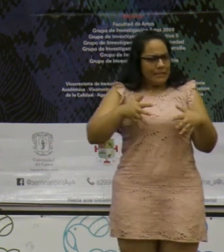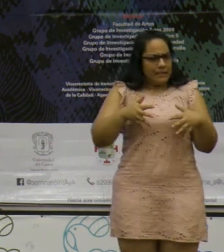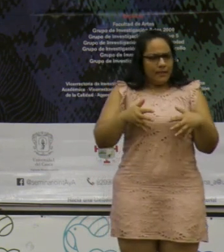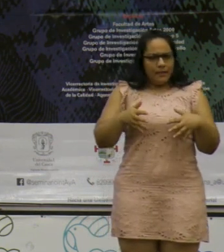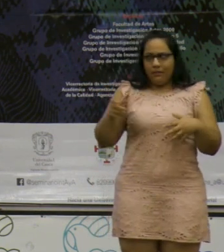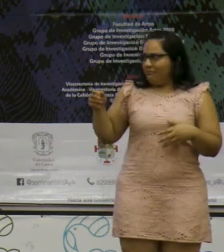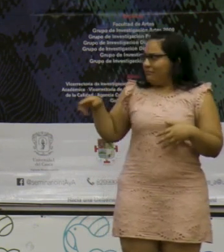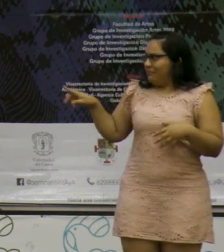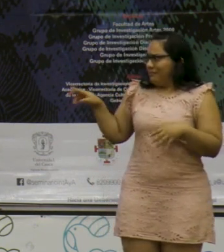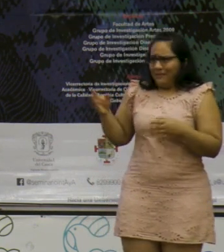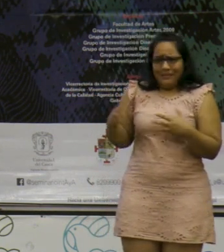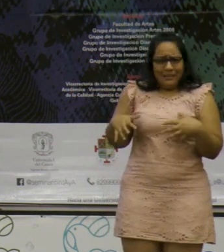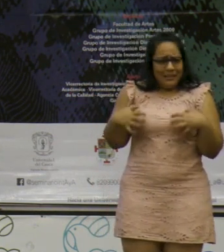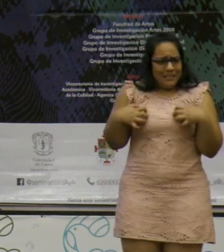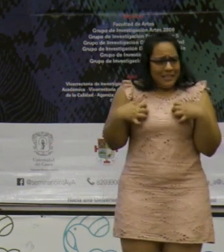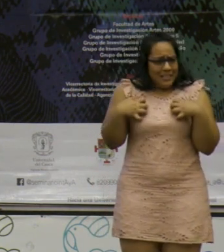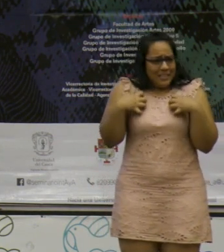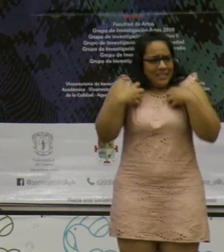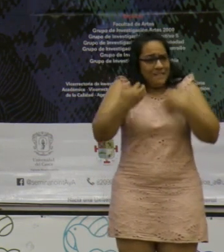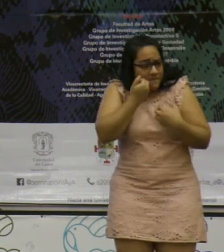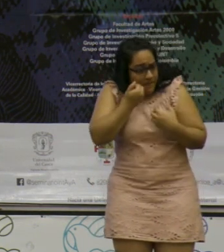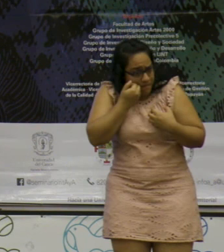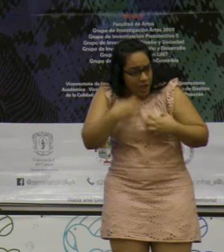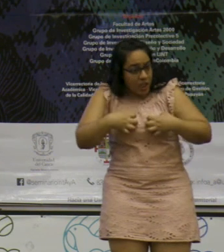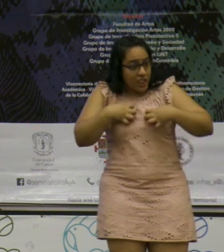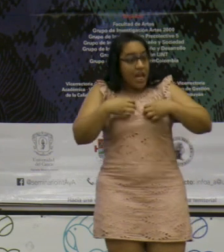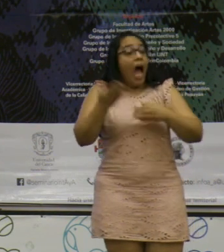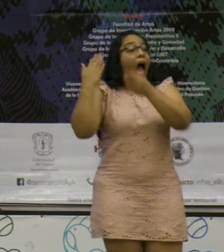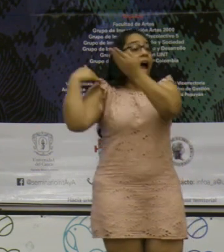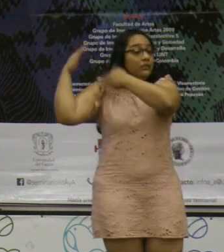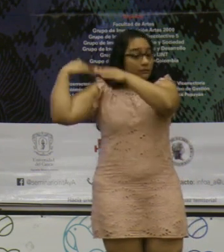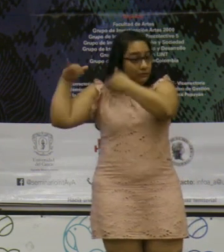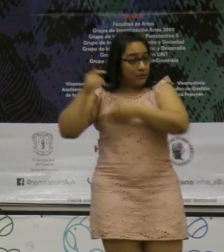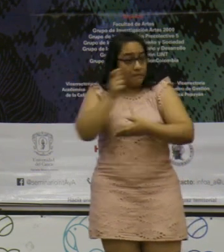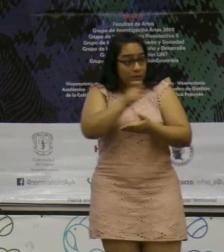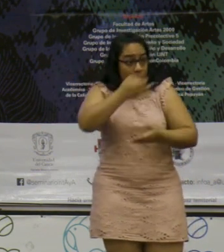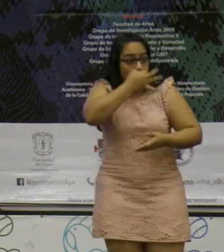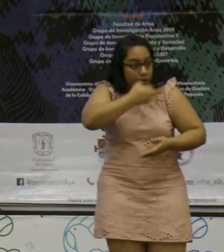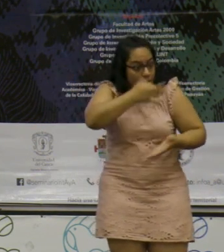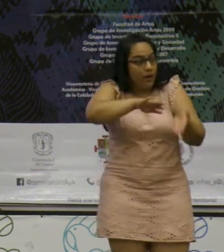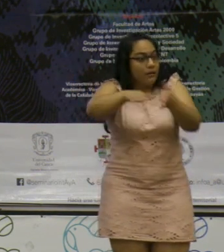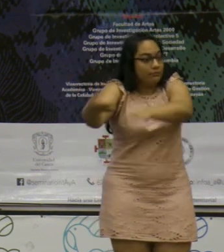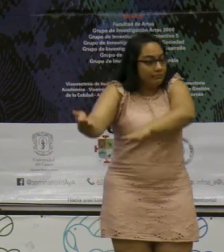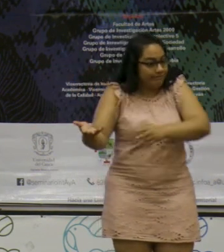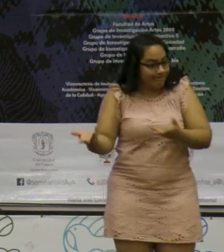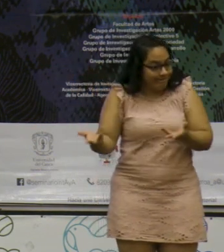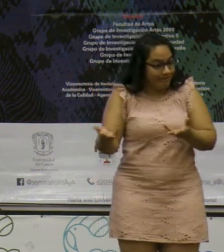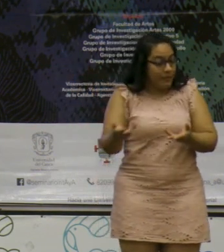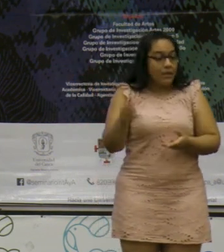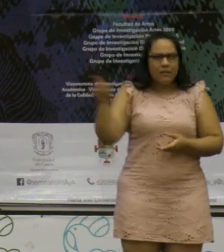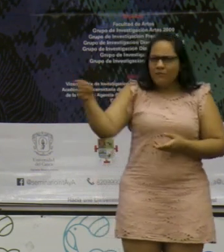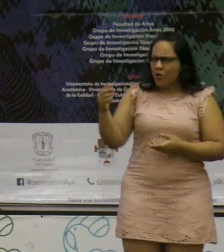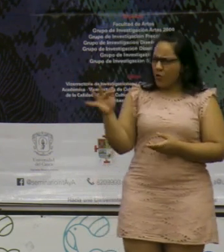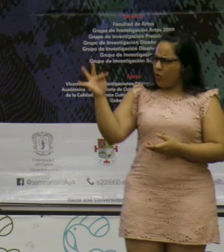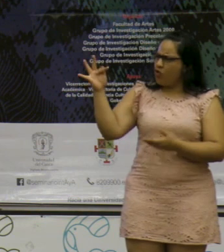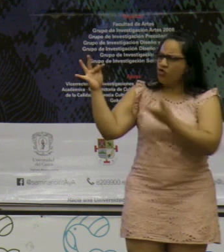tenemos pavor, a esto le teníamos pavor, ¿vale? ¿Y qué ha dado testimonio de esto? O sea,